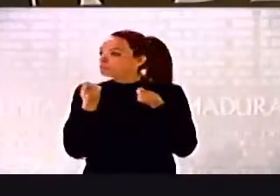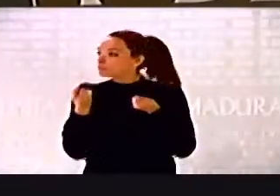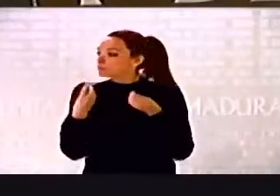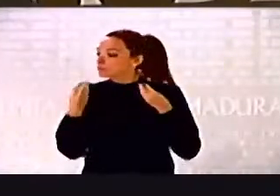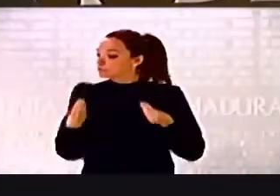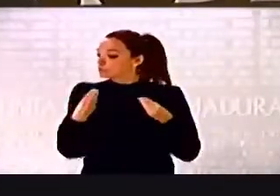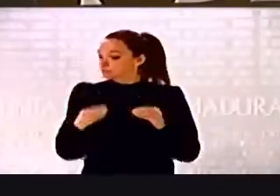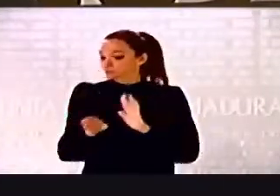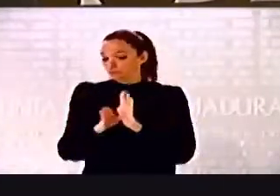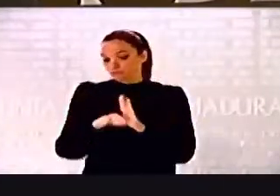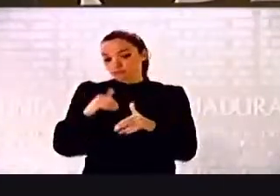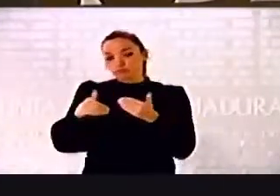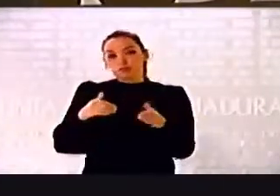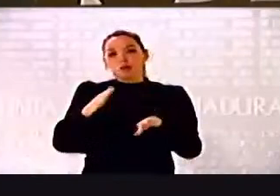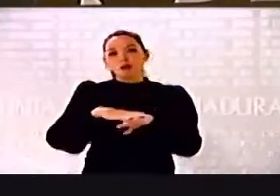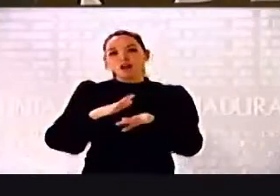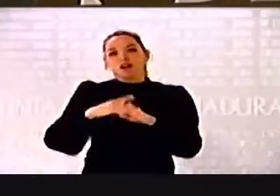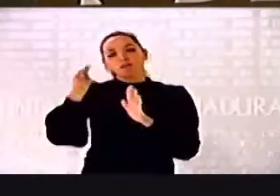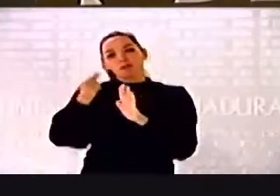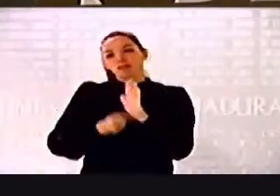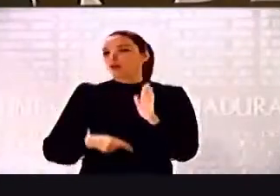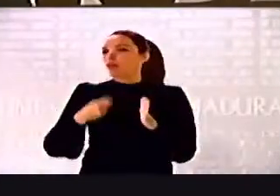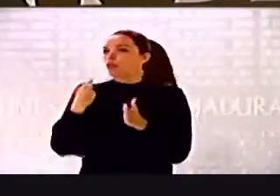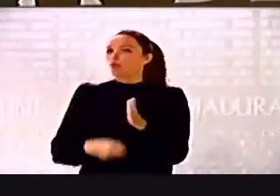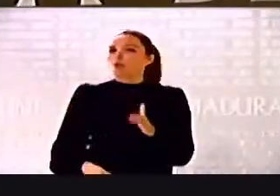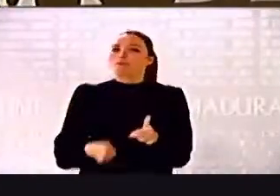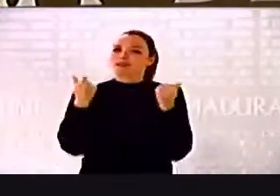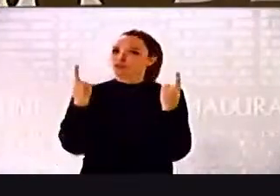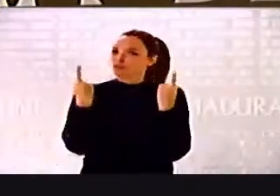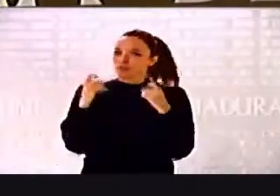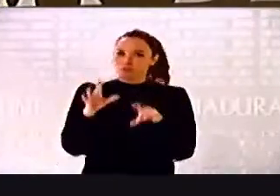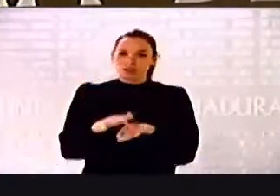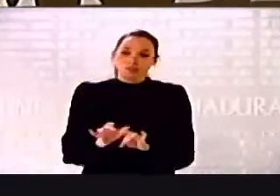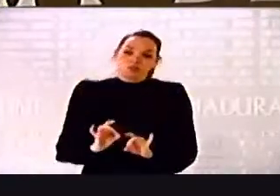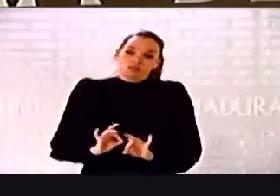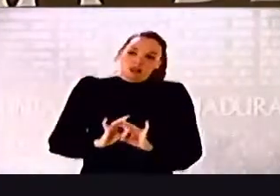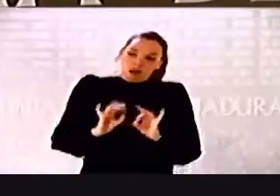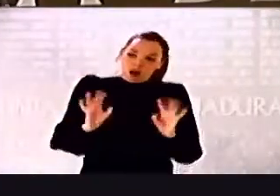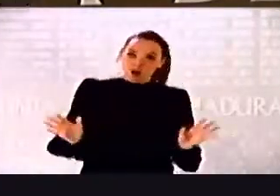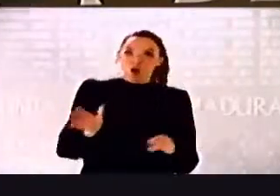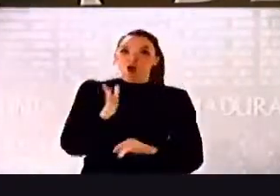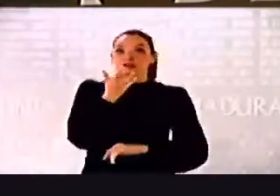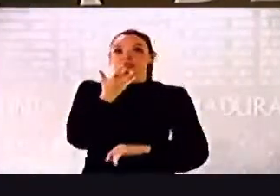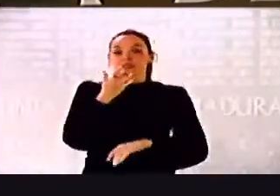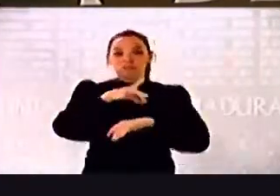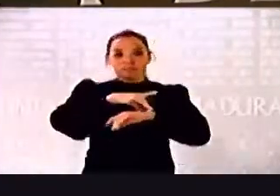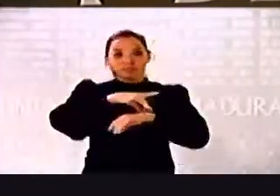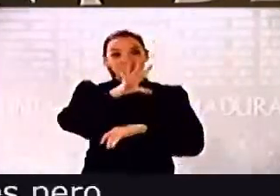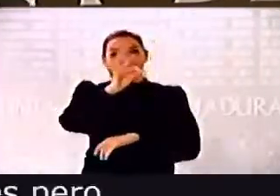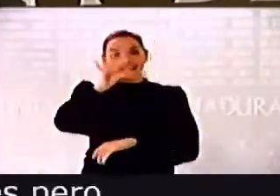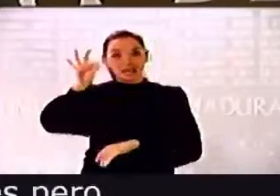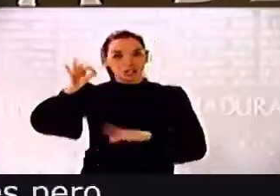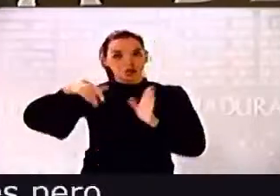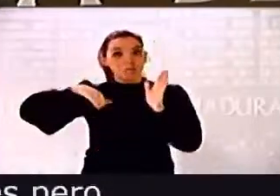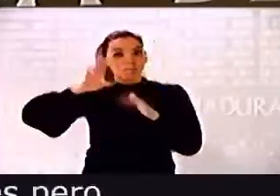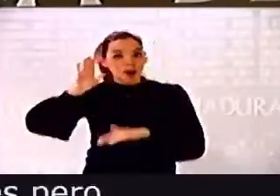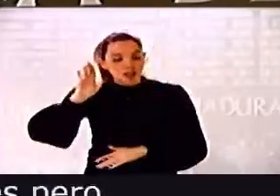que no tengamos que tomar medidas más restrictivas, pero indudablemente pasar la incidencia de 500 casos por cada 100.000